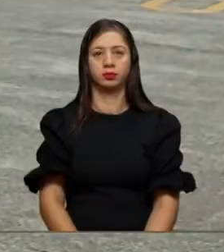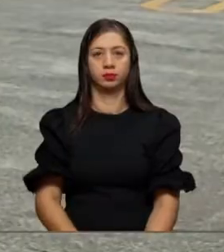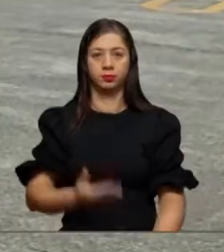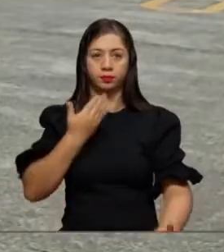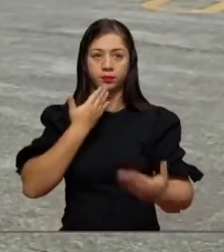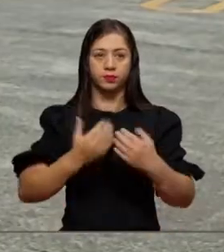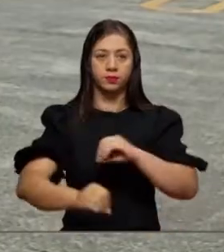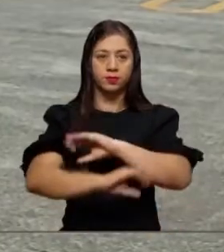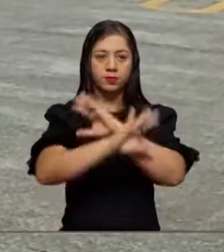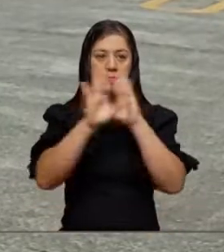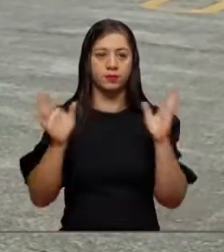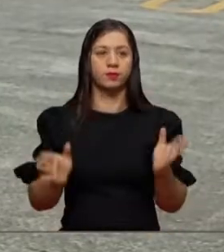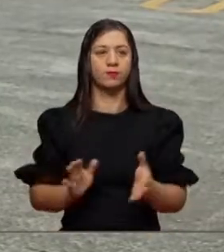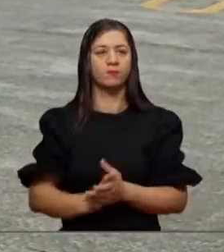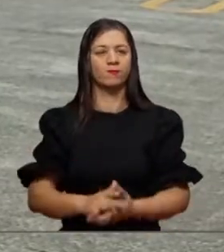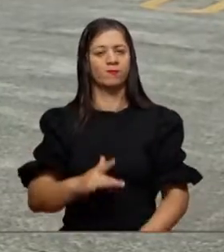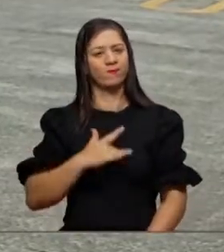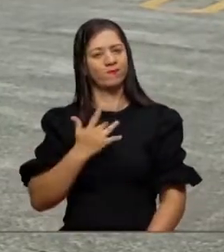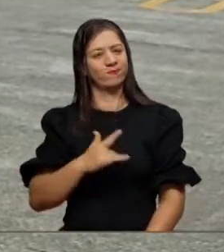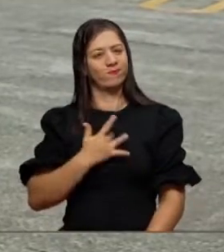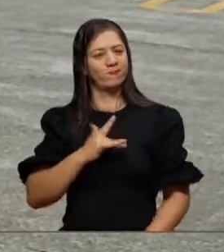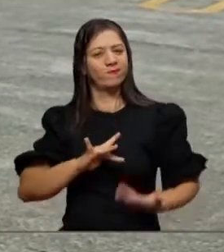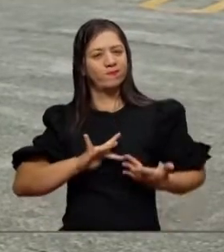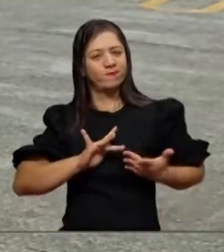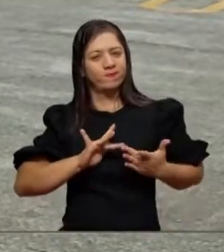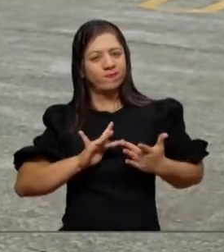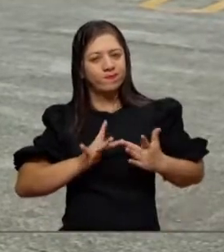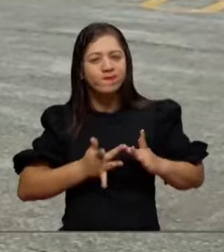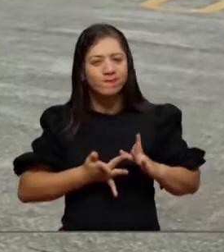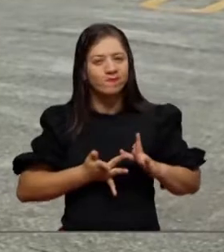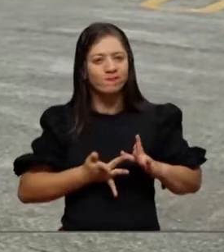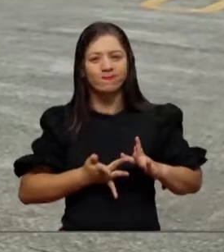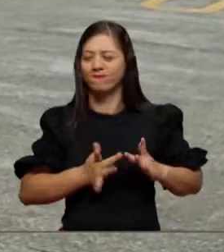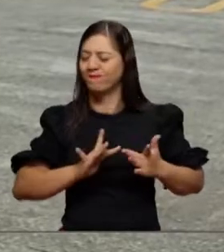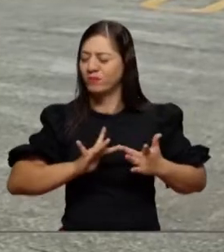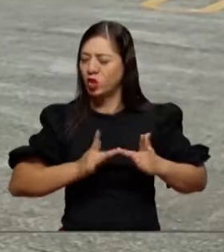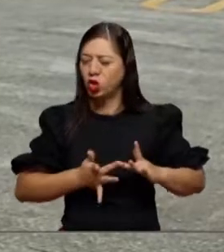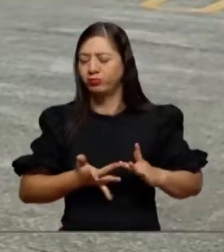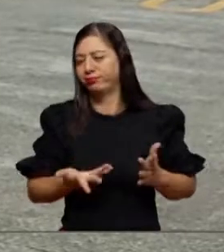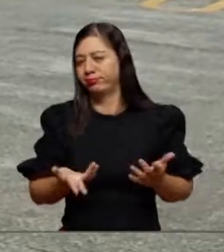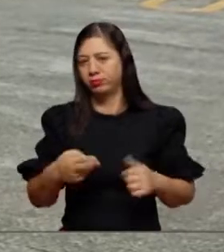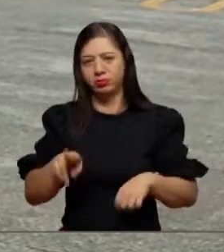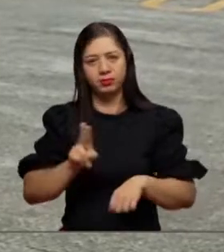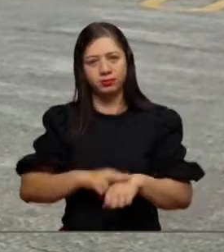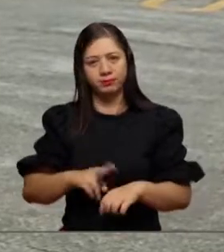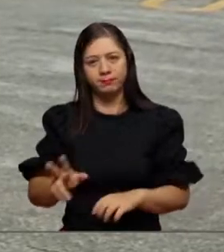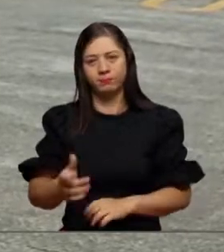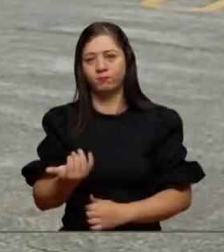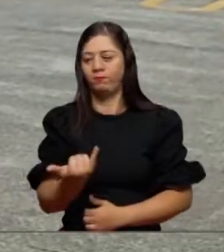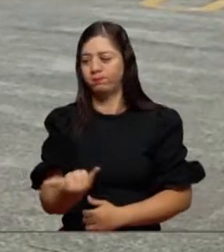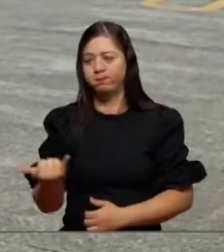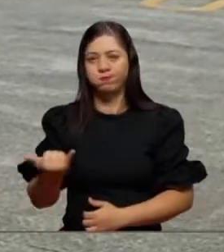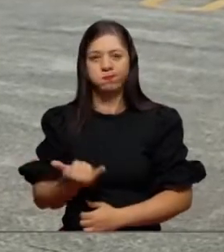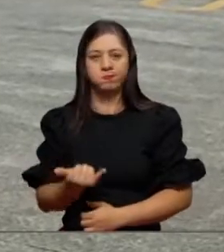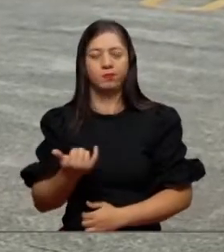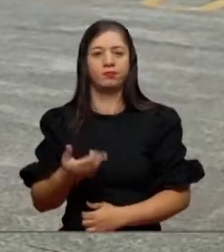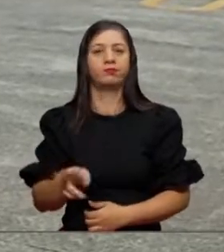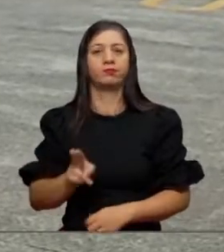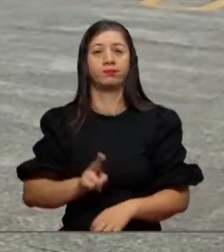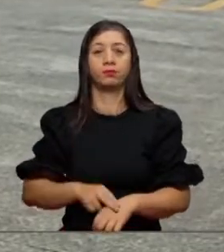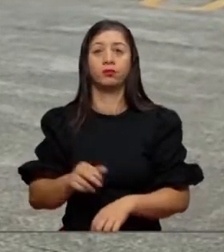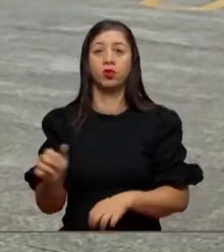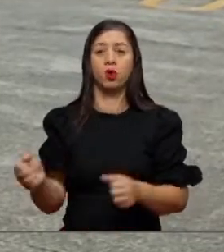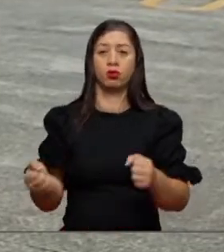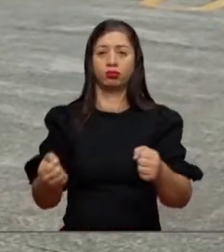Muy buenos días. Sentimientos de dolor, que es natural frente a las reacciones que tienen los compañeros de este piloto